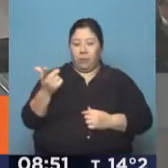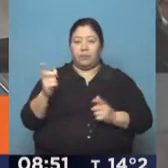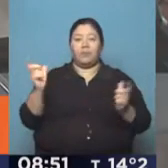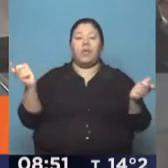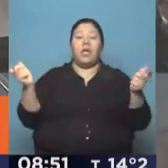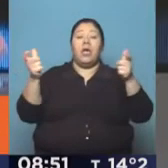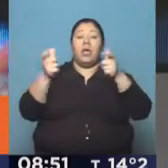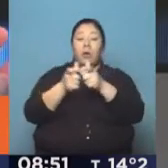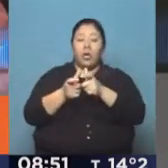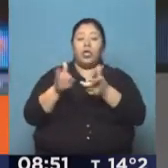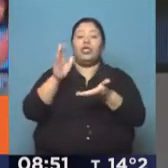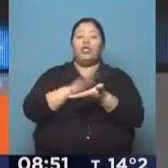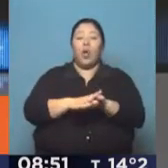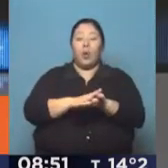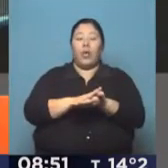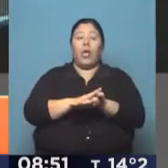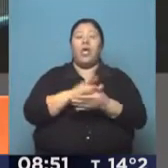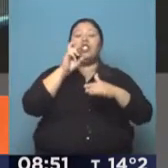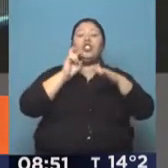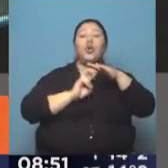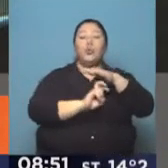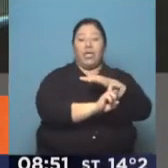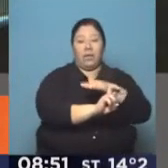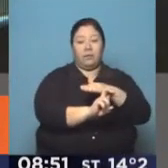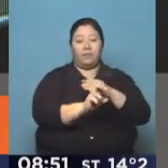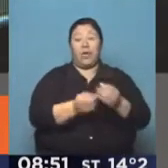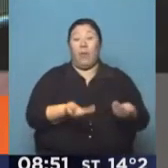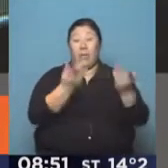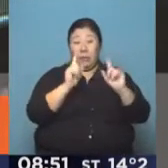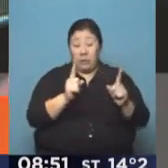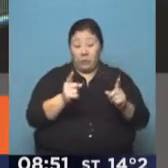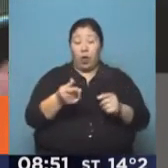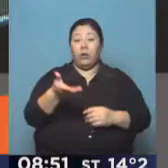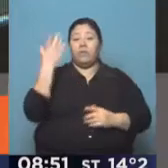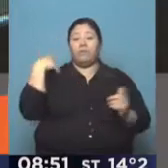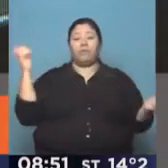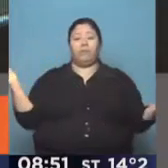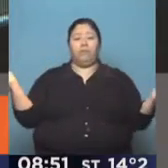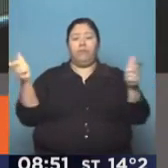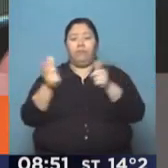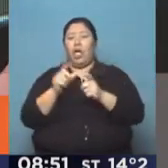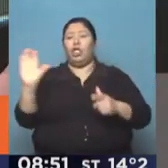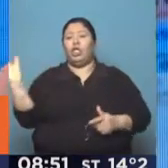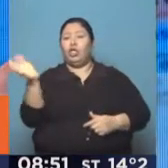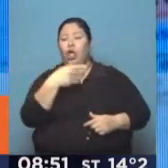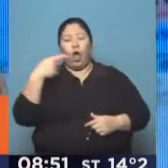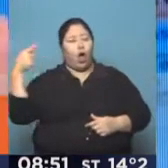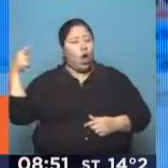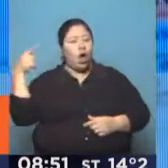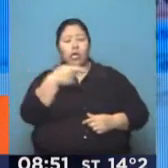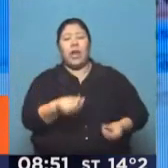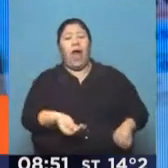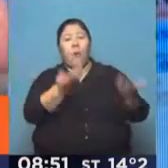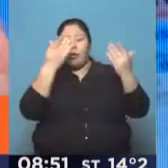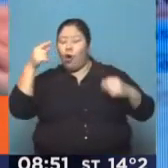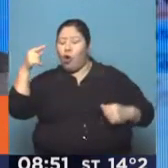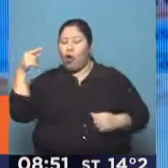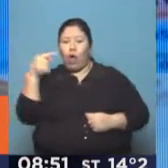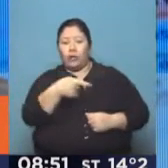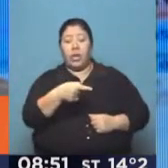con respecto a la tarifa del subterráneo fue masivo el rechazo al aumento de tarifa wow el